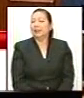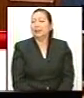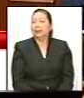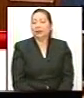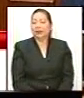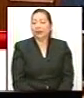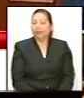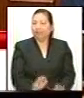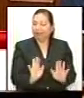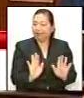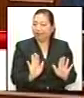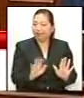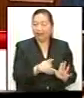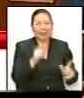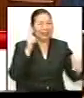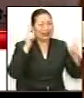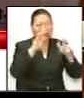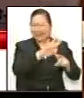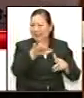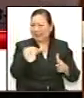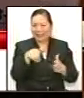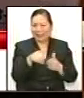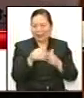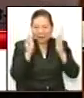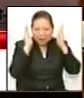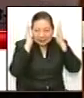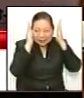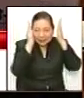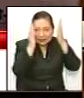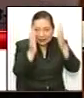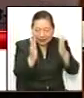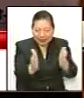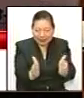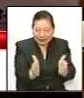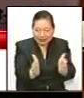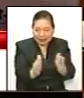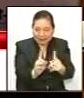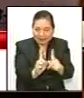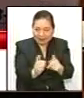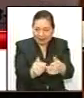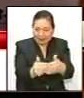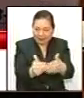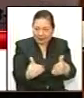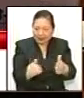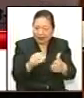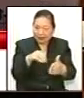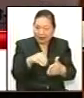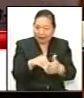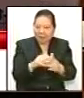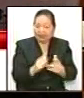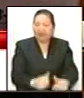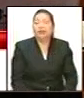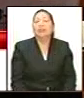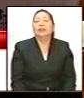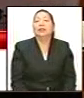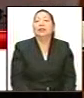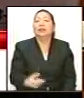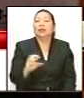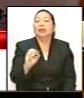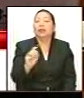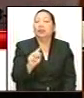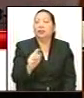colegas congresistas, por favor, concentrémonos en la cuestión previa planteada por el congresista Julio